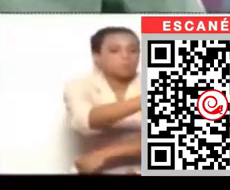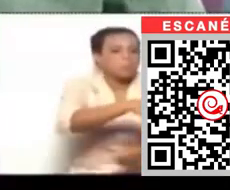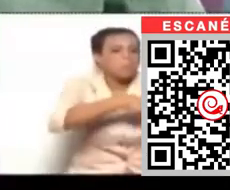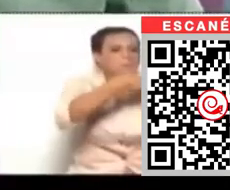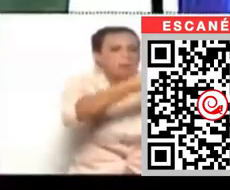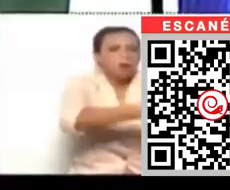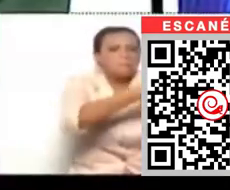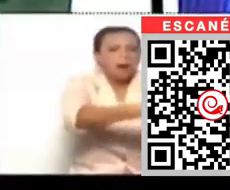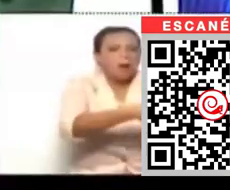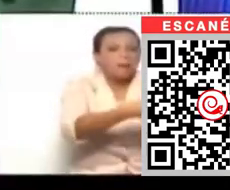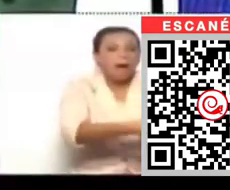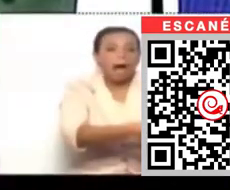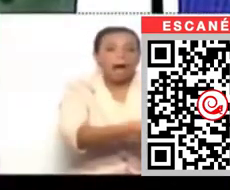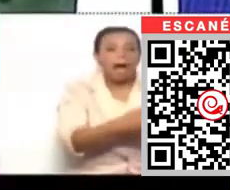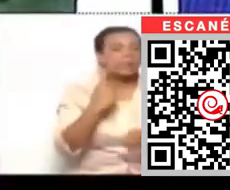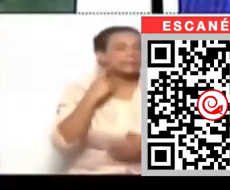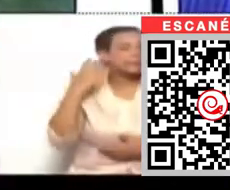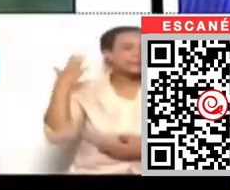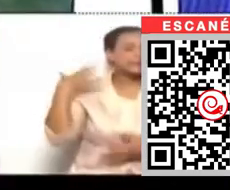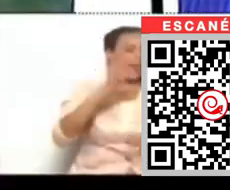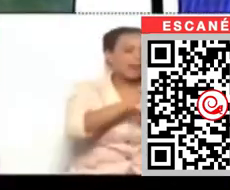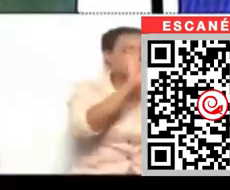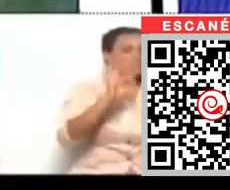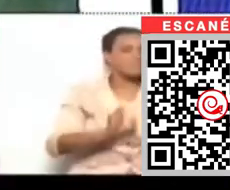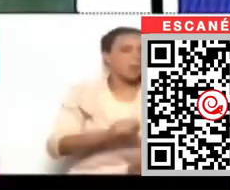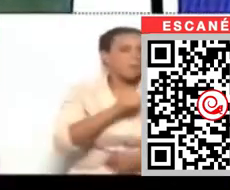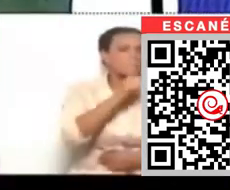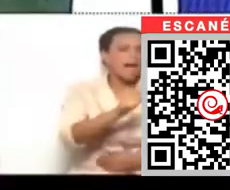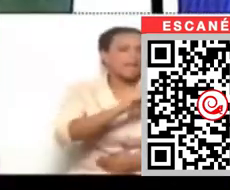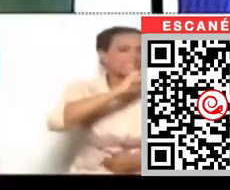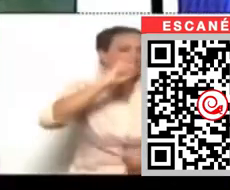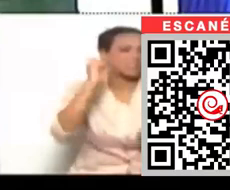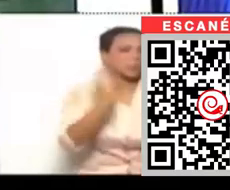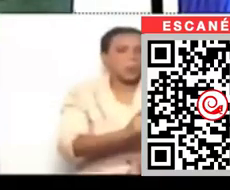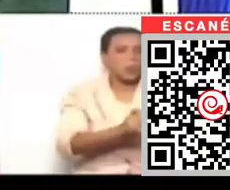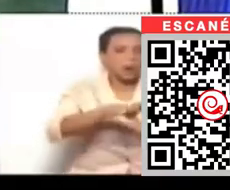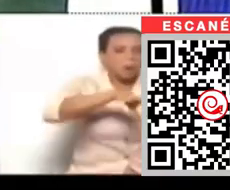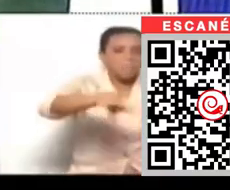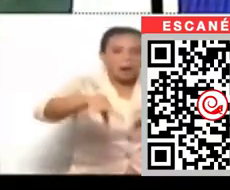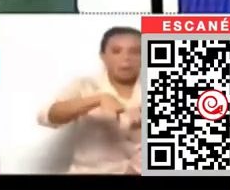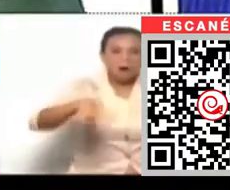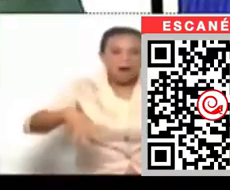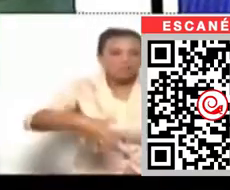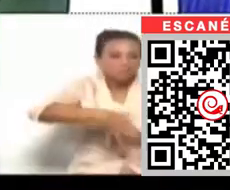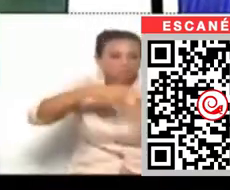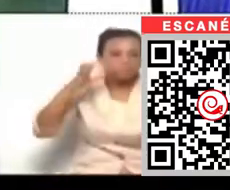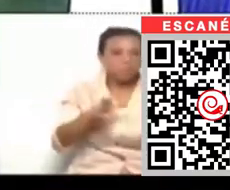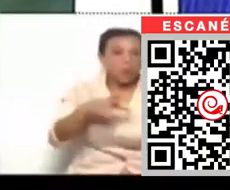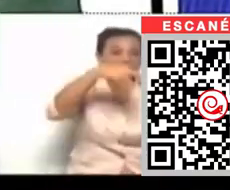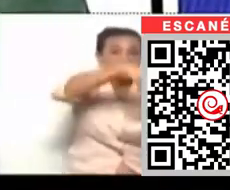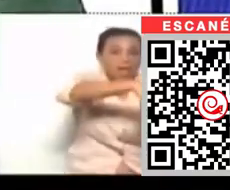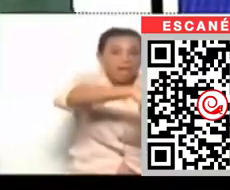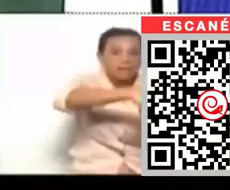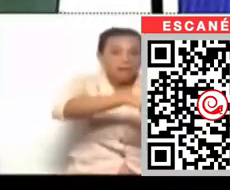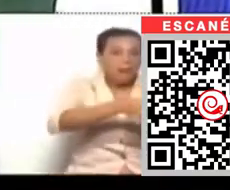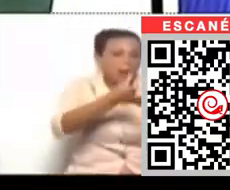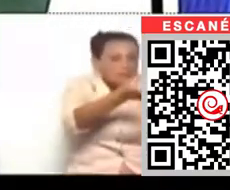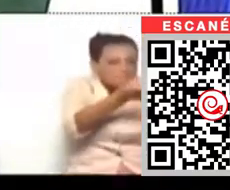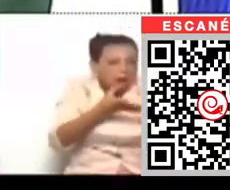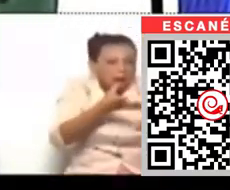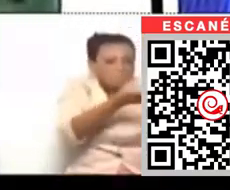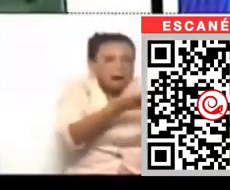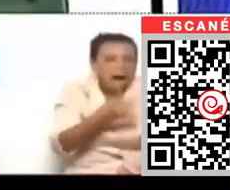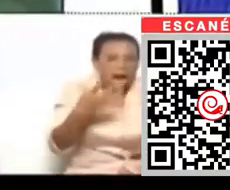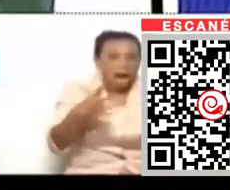insisten en el viejo esquema del odio, la división, el enfrentamiento interno, la guarimba,